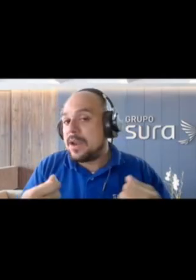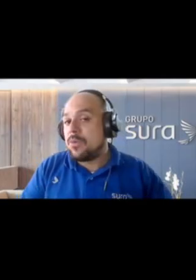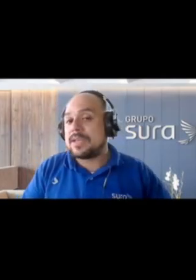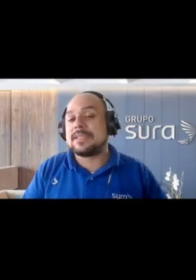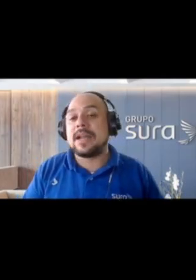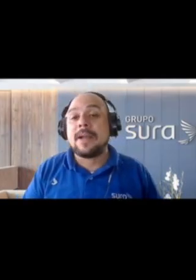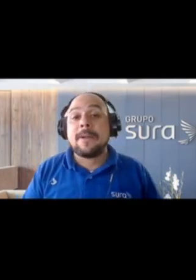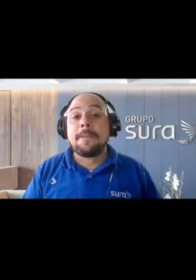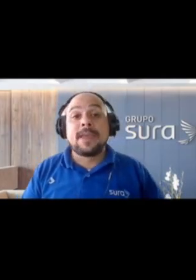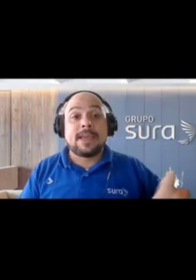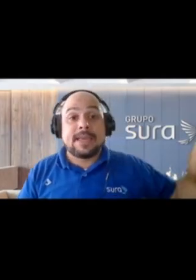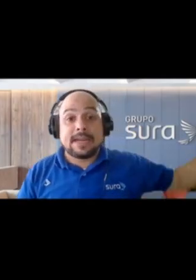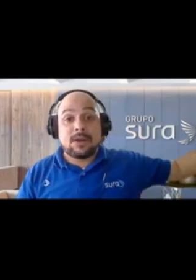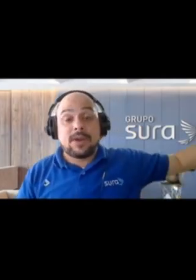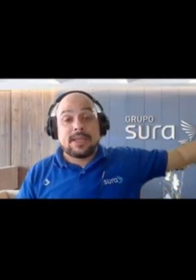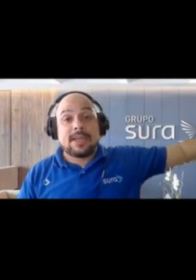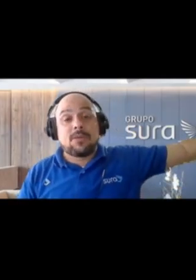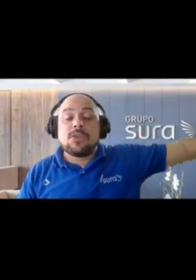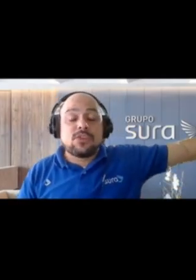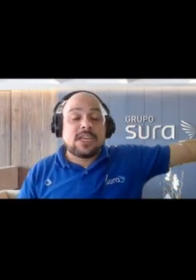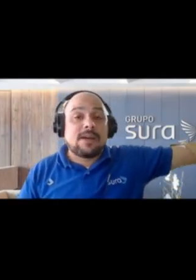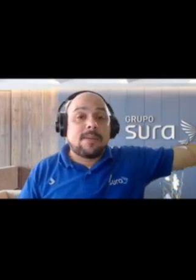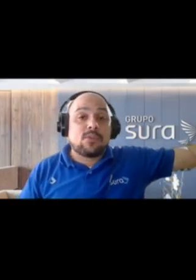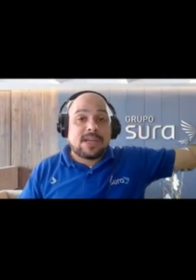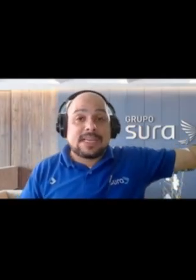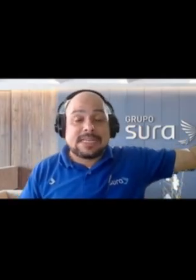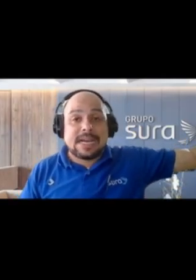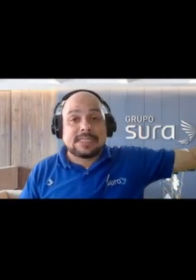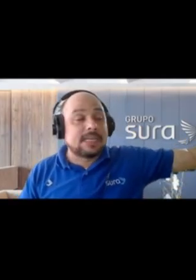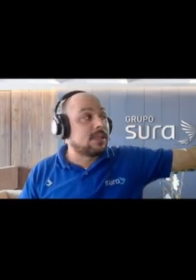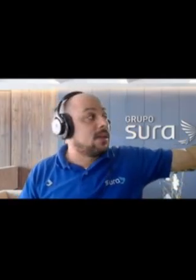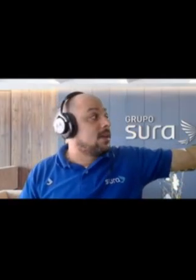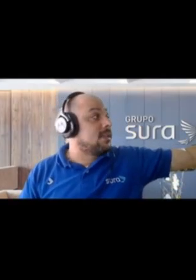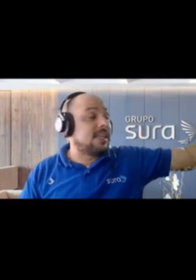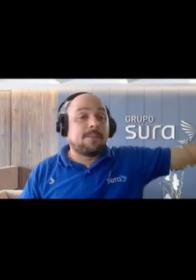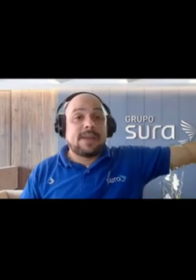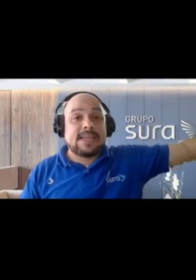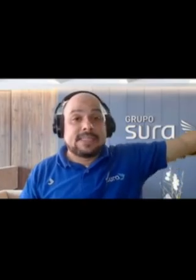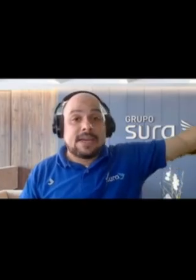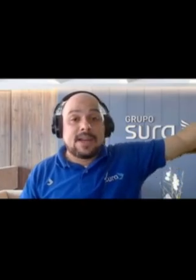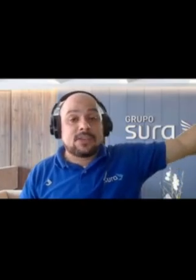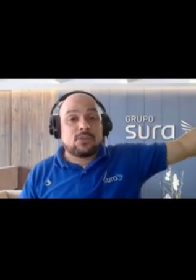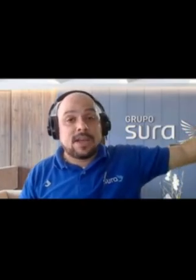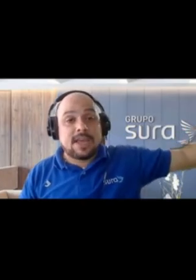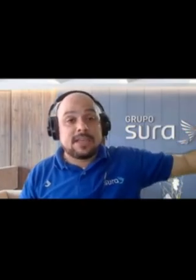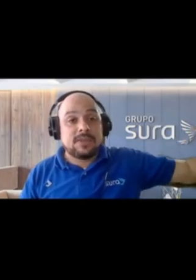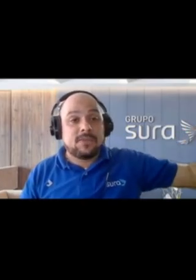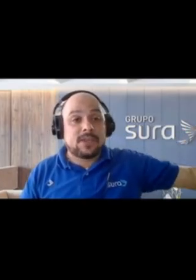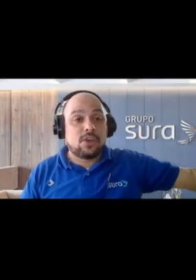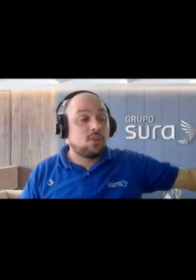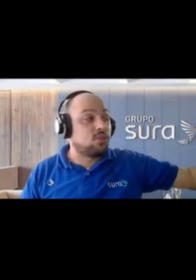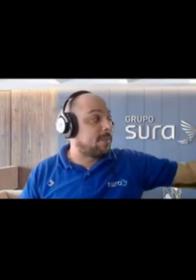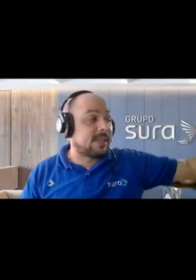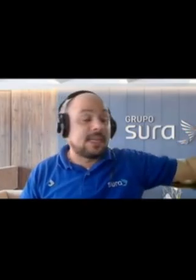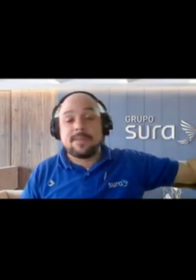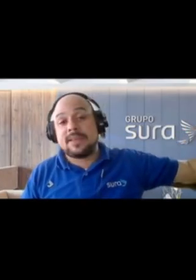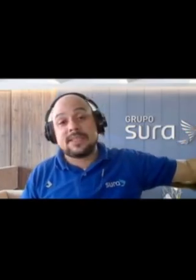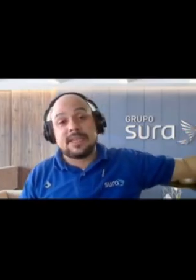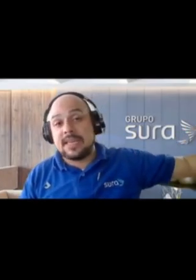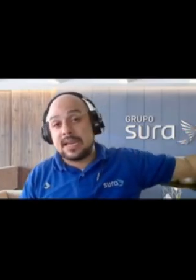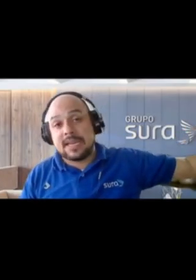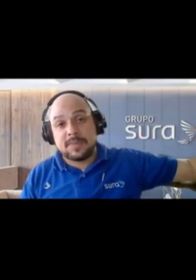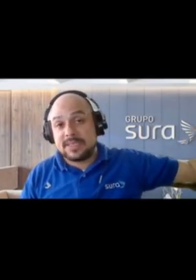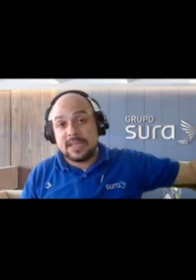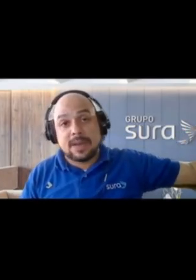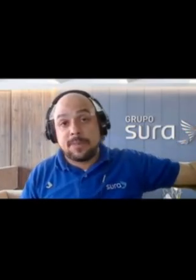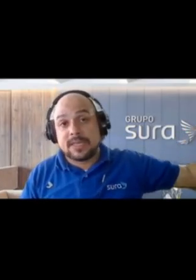excesivamente propia nuestra, que recuerden que cuando llegábamos a las casas siempre estaba la zona de desinfección y usted